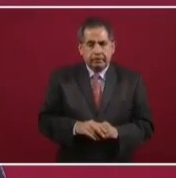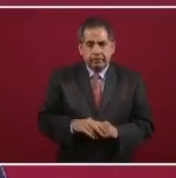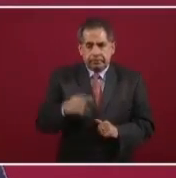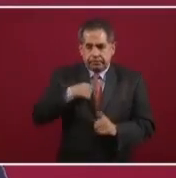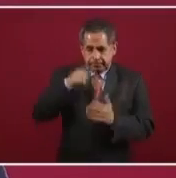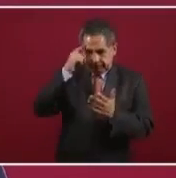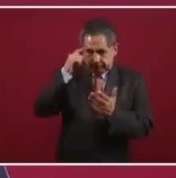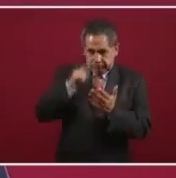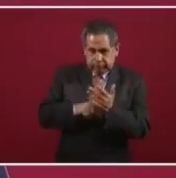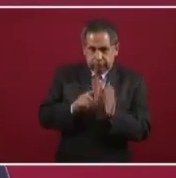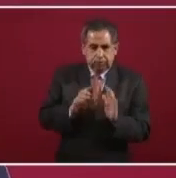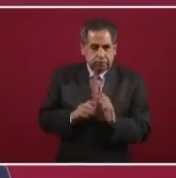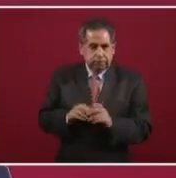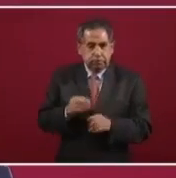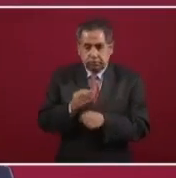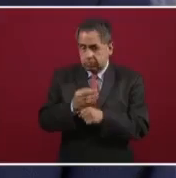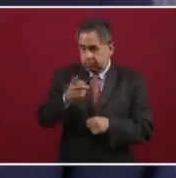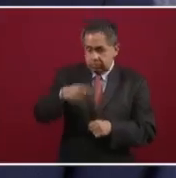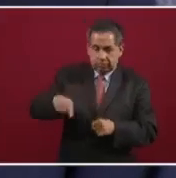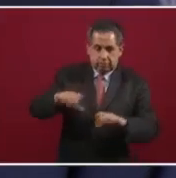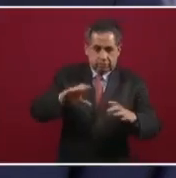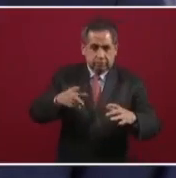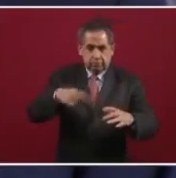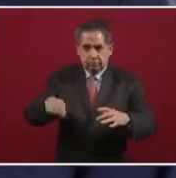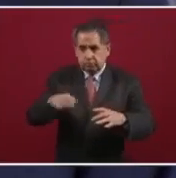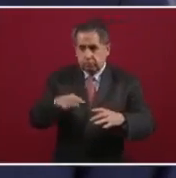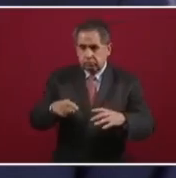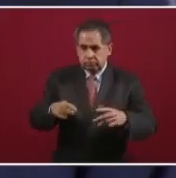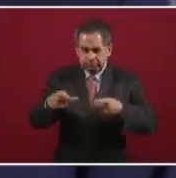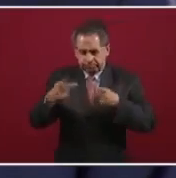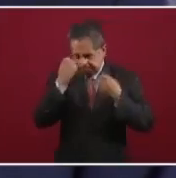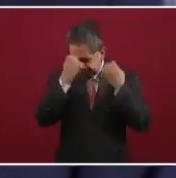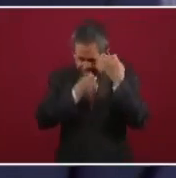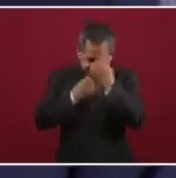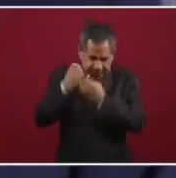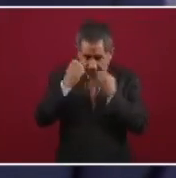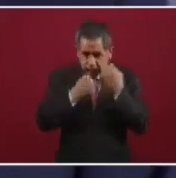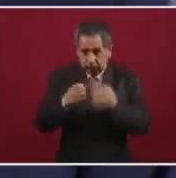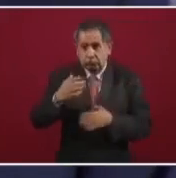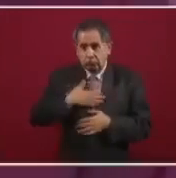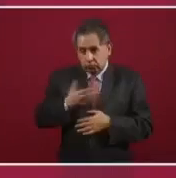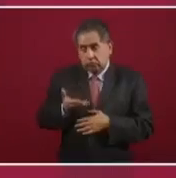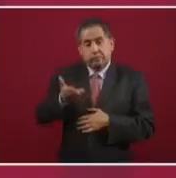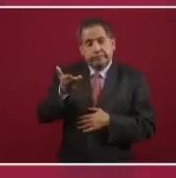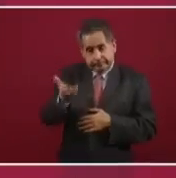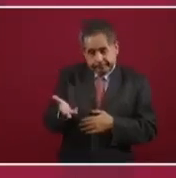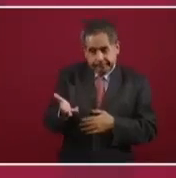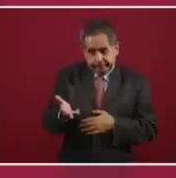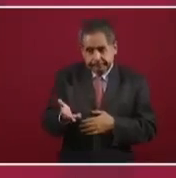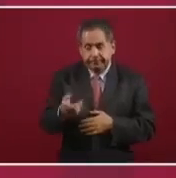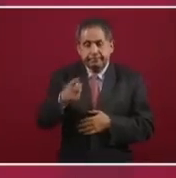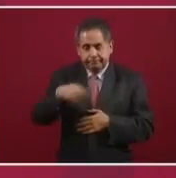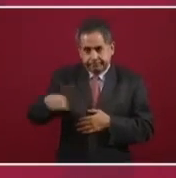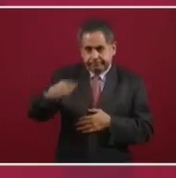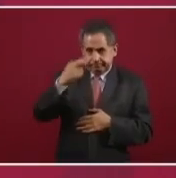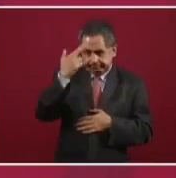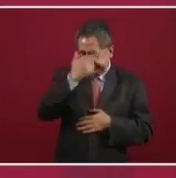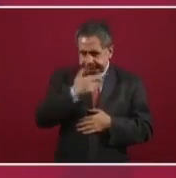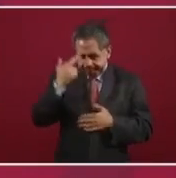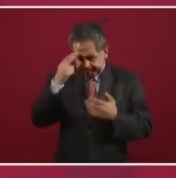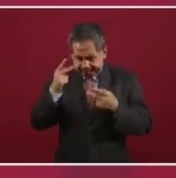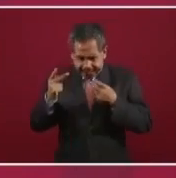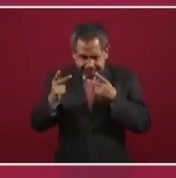yo creo que están haciendo una revisión. Yo lo pedí, que se hiciera